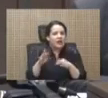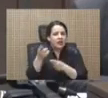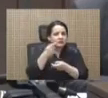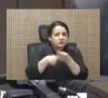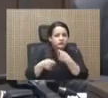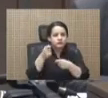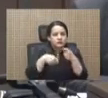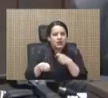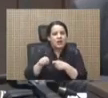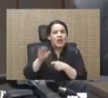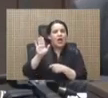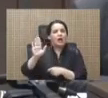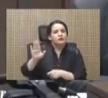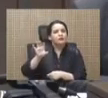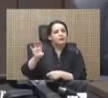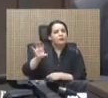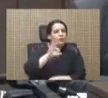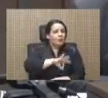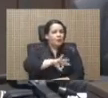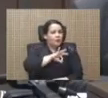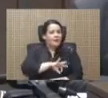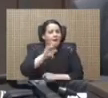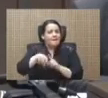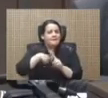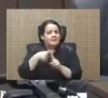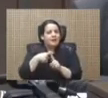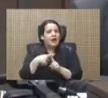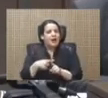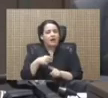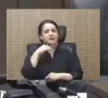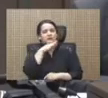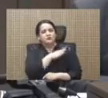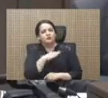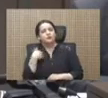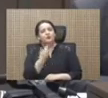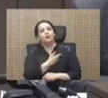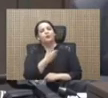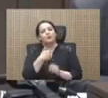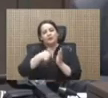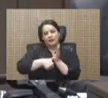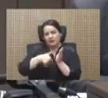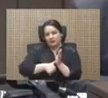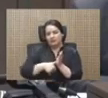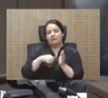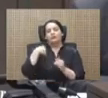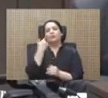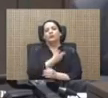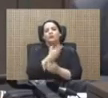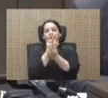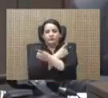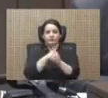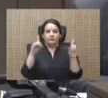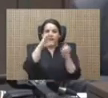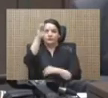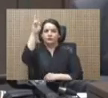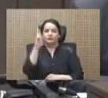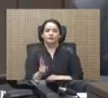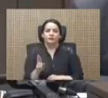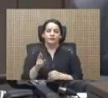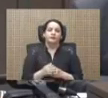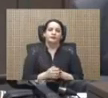a su favor y de ensuciar así nuestras elecciones y nuestra democracia